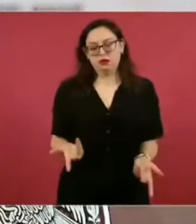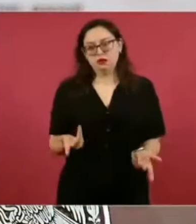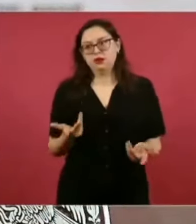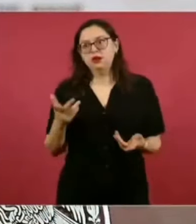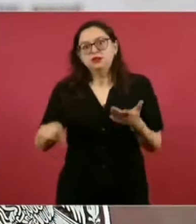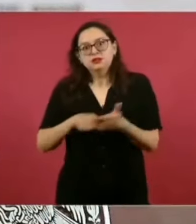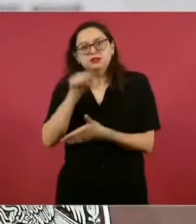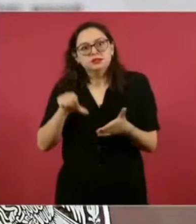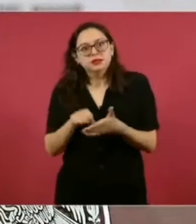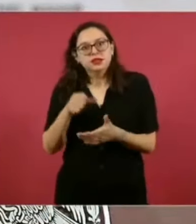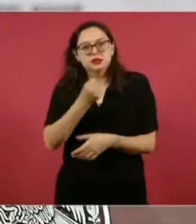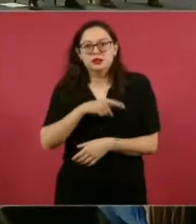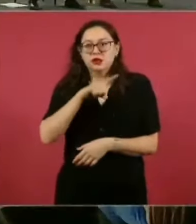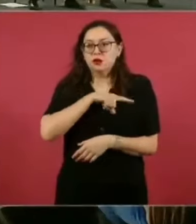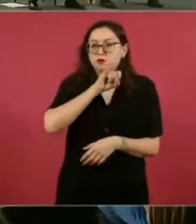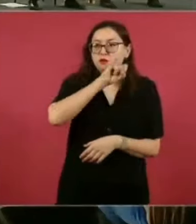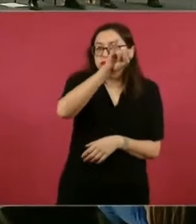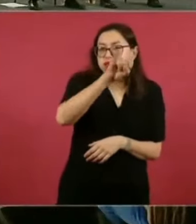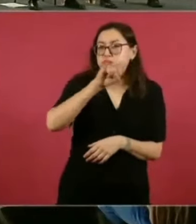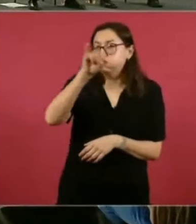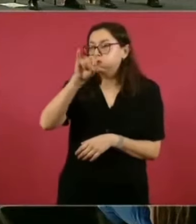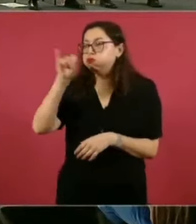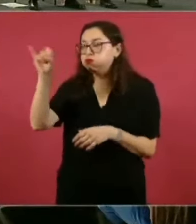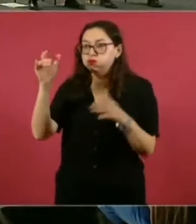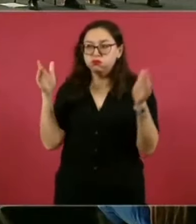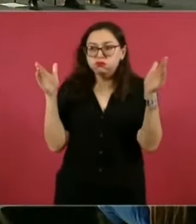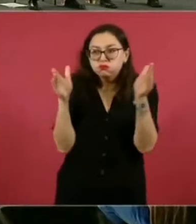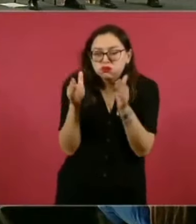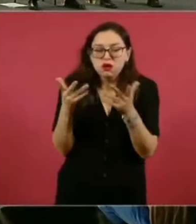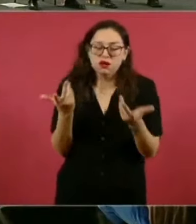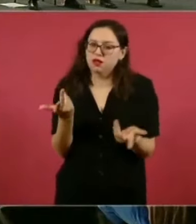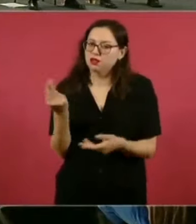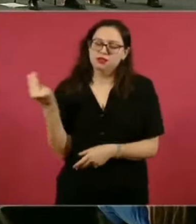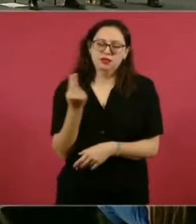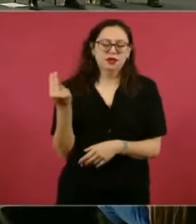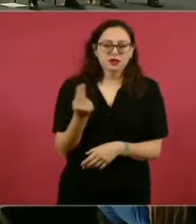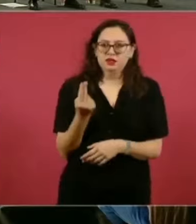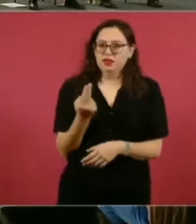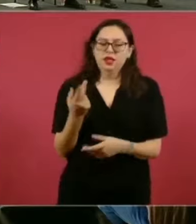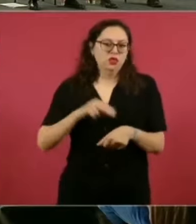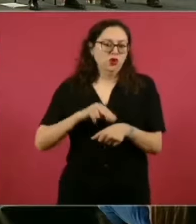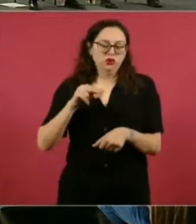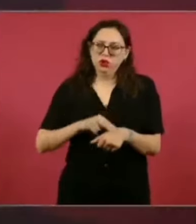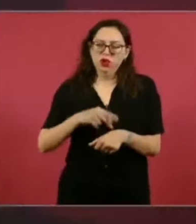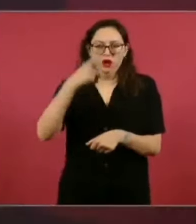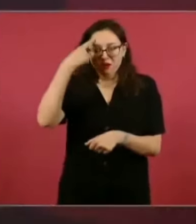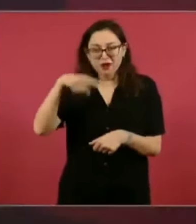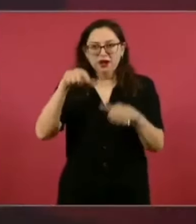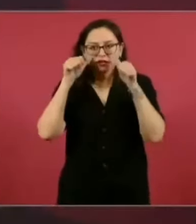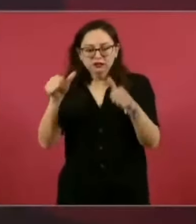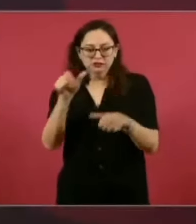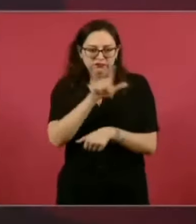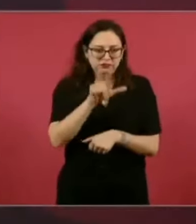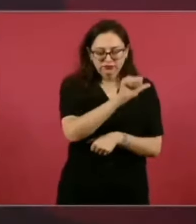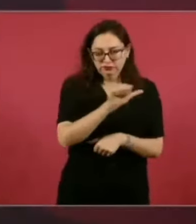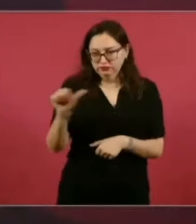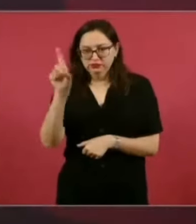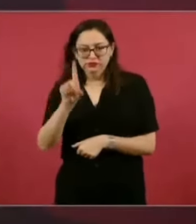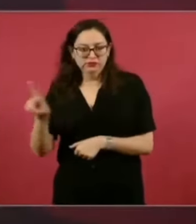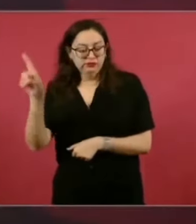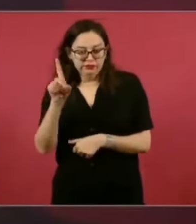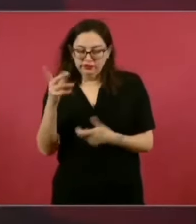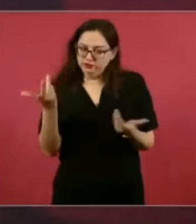más apartados, puedan contar con atención de lunes a domingo.